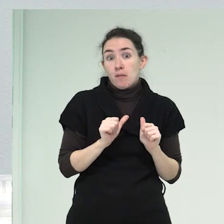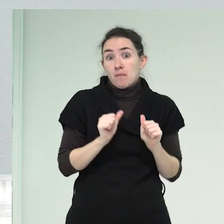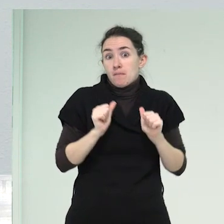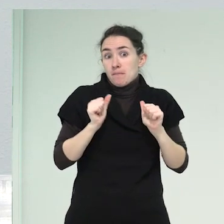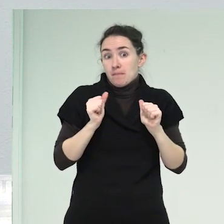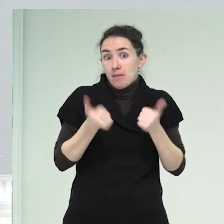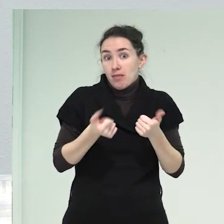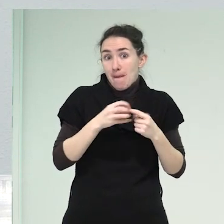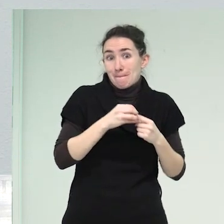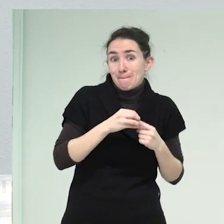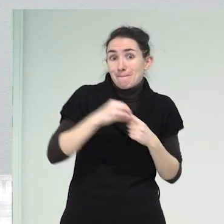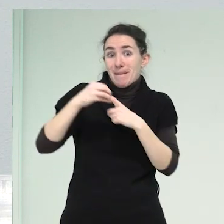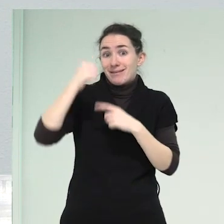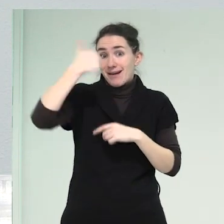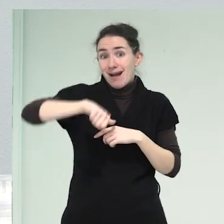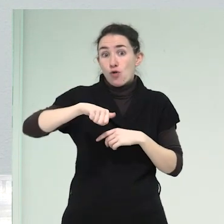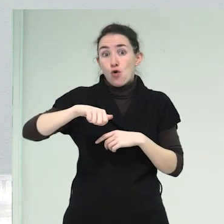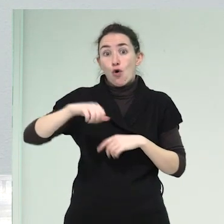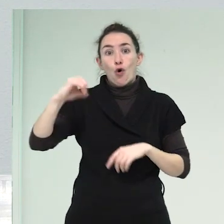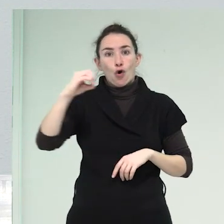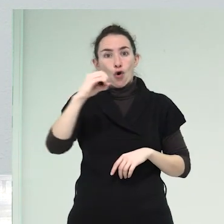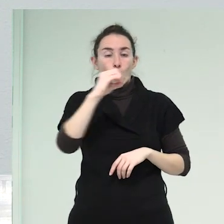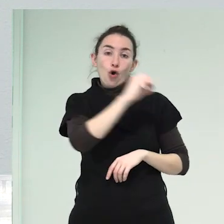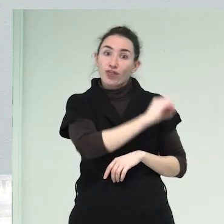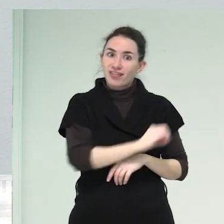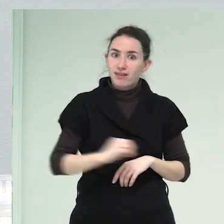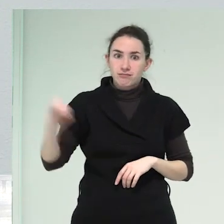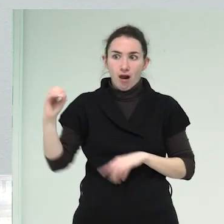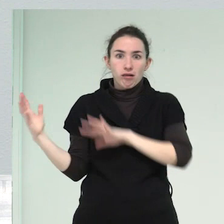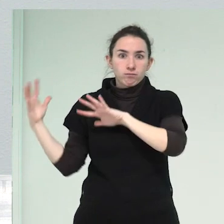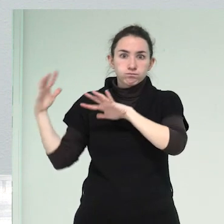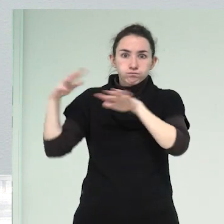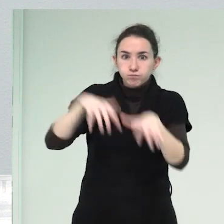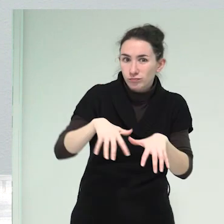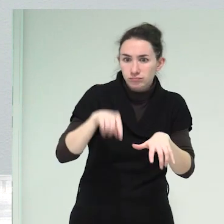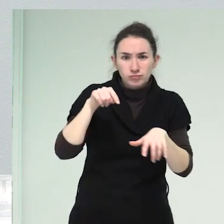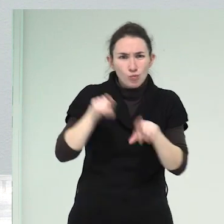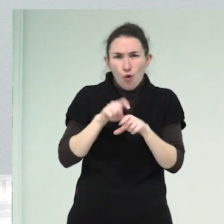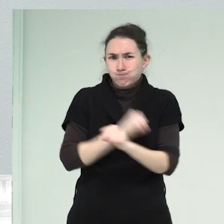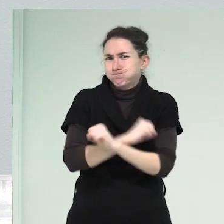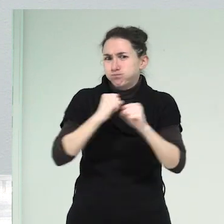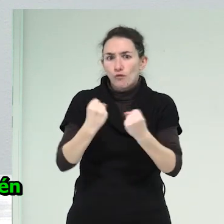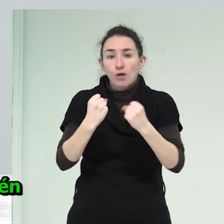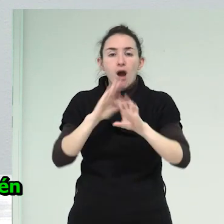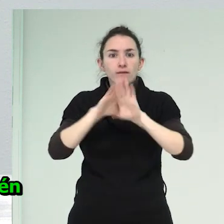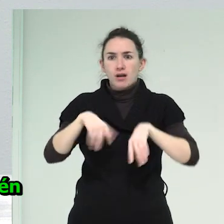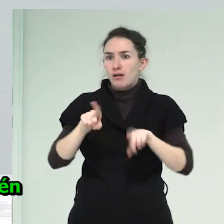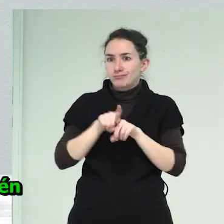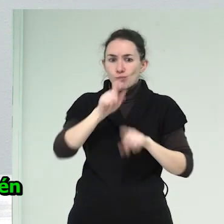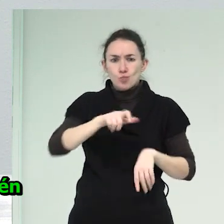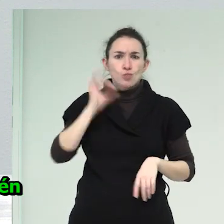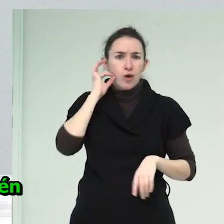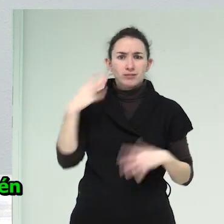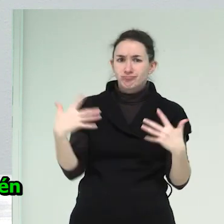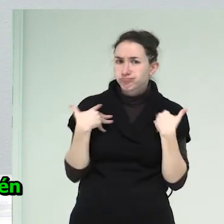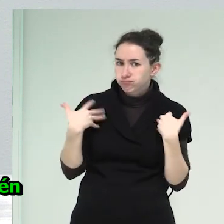con el patriarcado occidental y por supuesto que eso fue letal para las mujeres. Significó